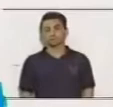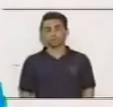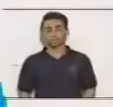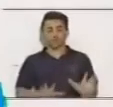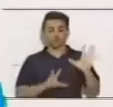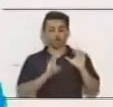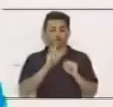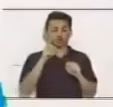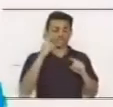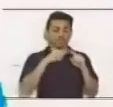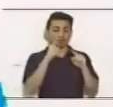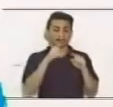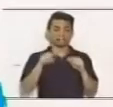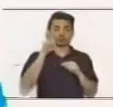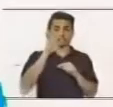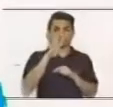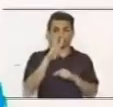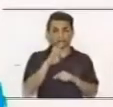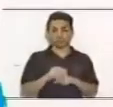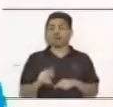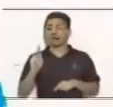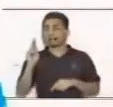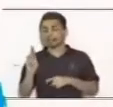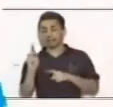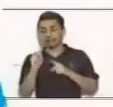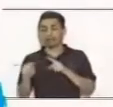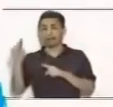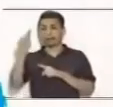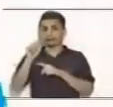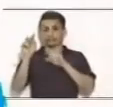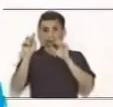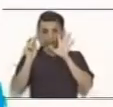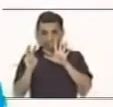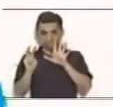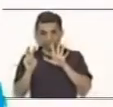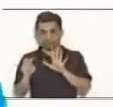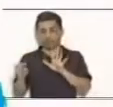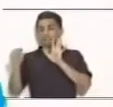12x a la cuarta, y a la séptima, menos